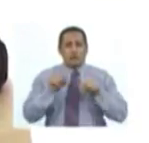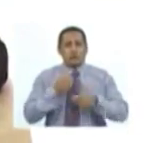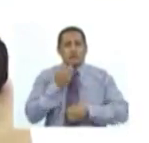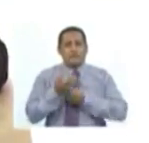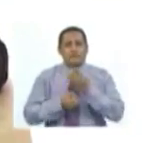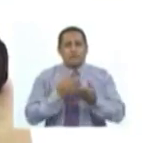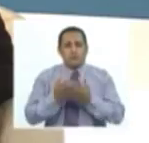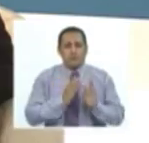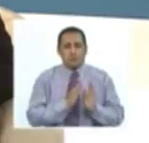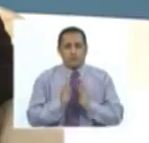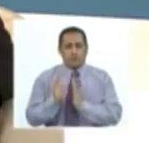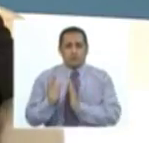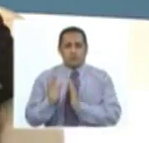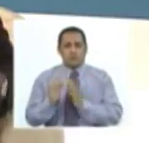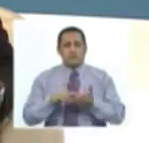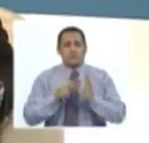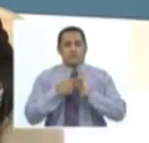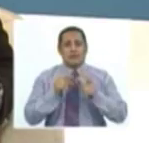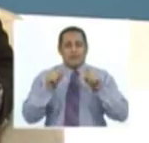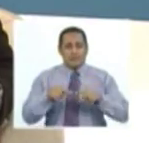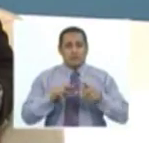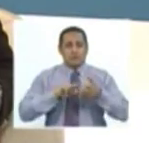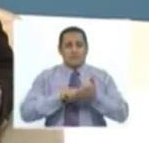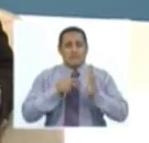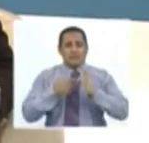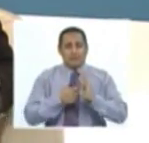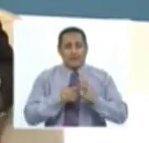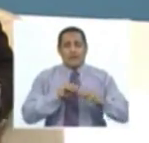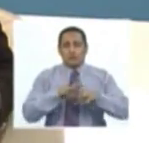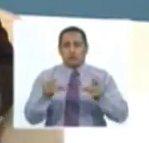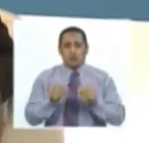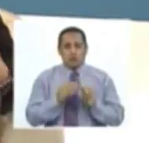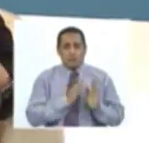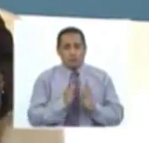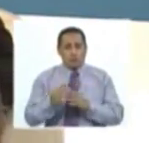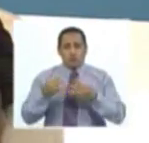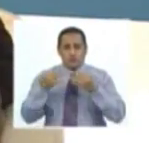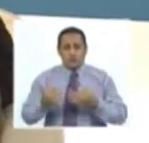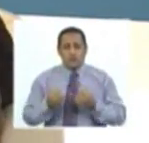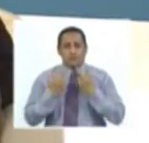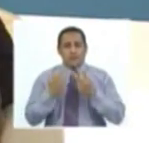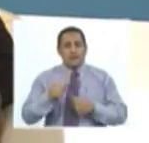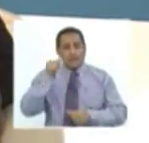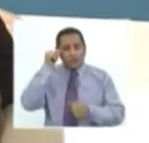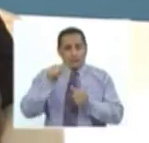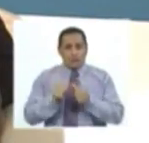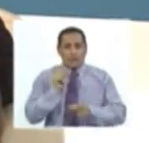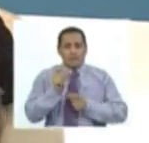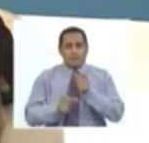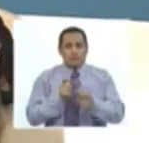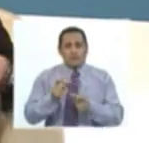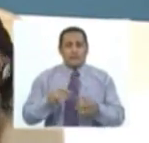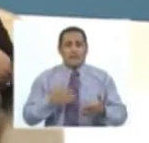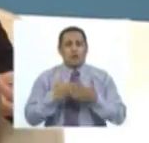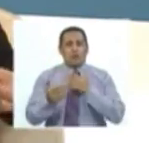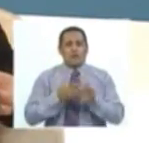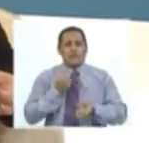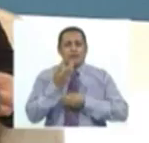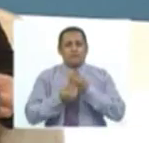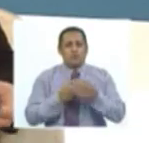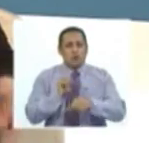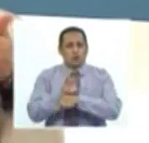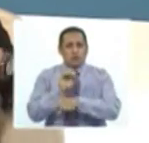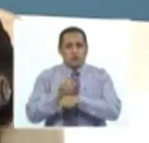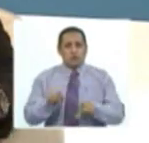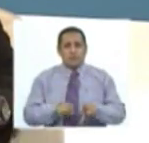manifestaciones del debido proceso. Entonces, de eso se trataba el debido proceso. Nos vamos, como siempre, recordándoles que cualquier comentario o sugerencia que